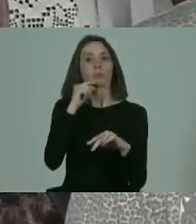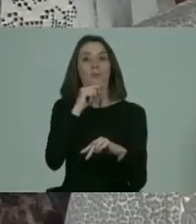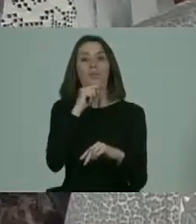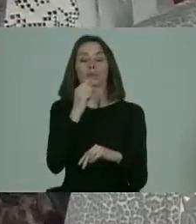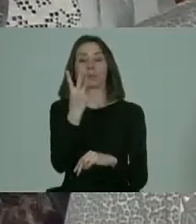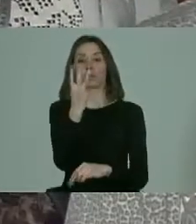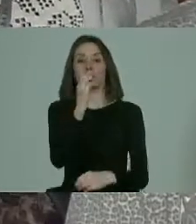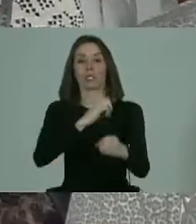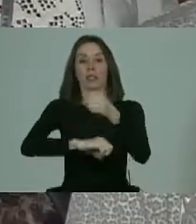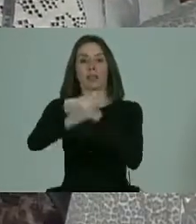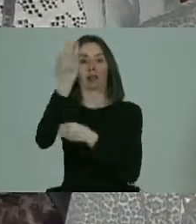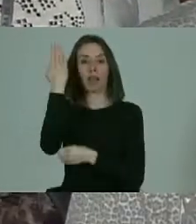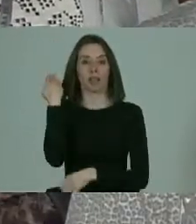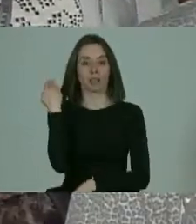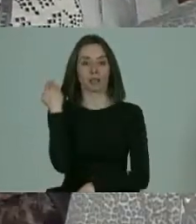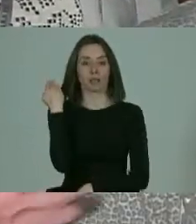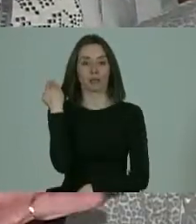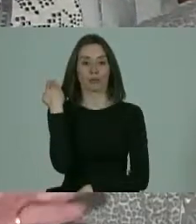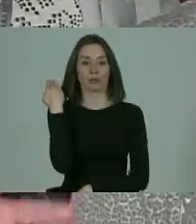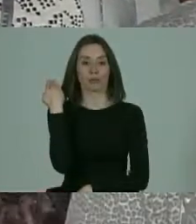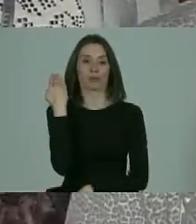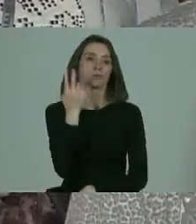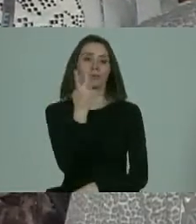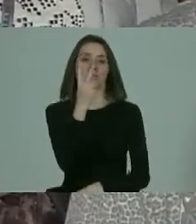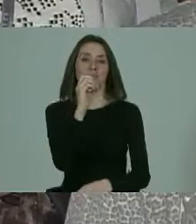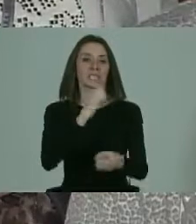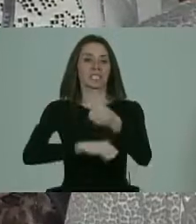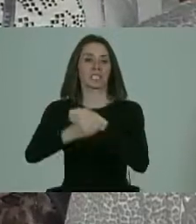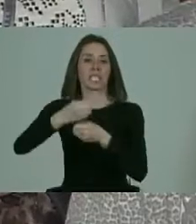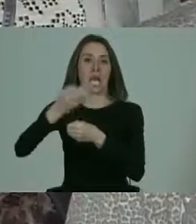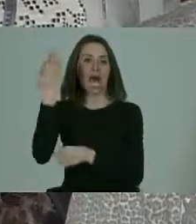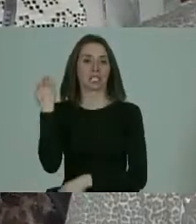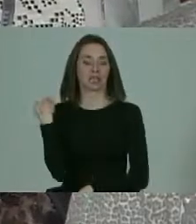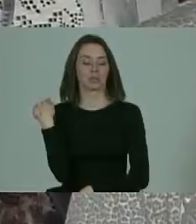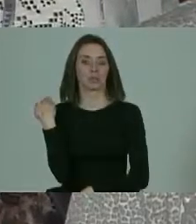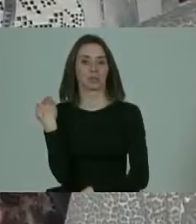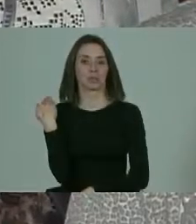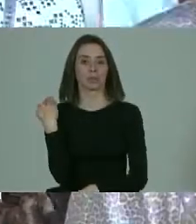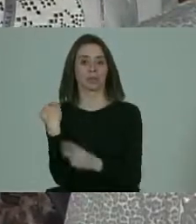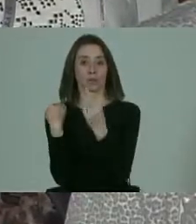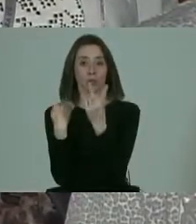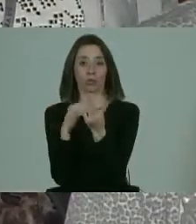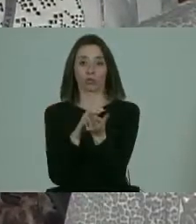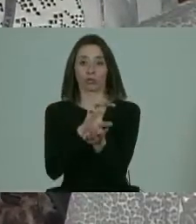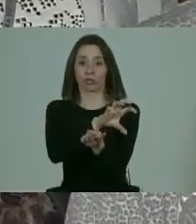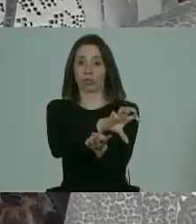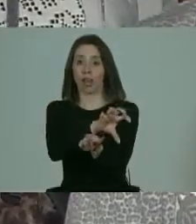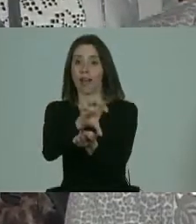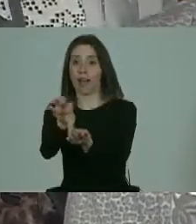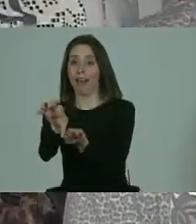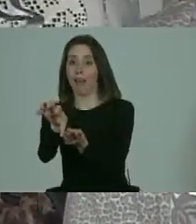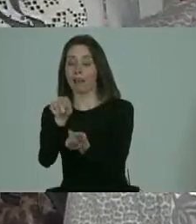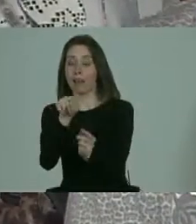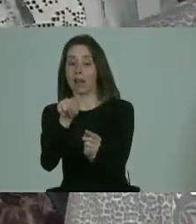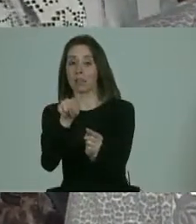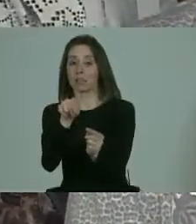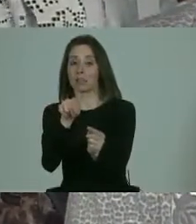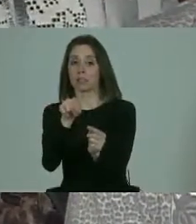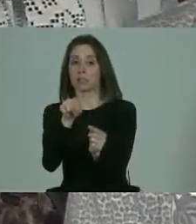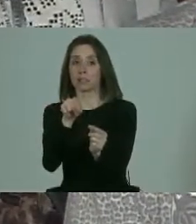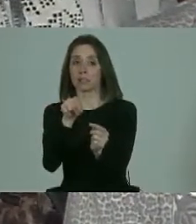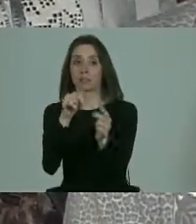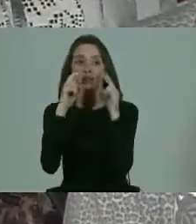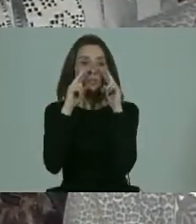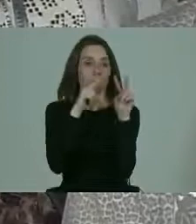últimos 30 años últimos 20 años y que hay dos allá y que merecen